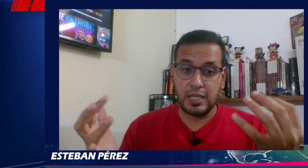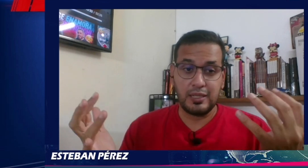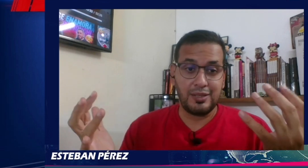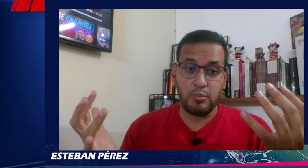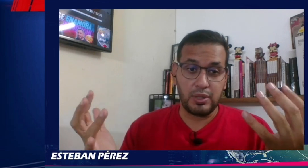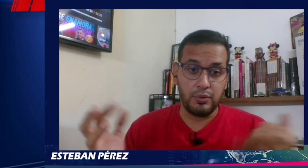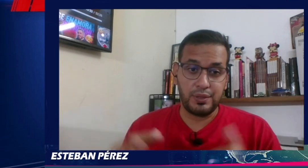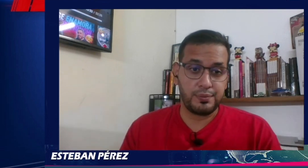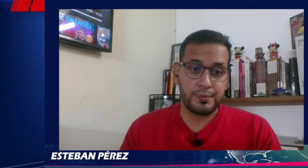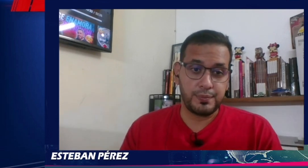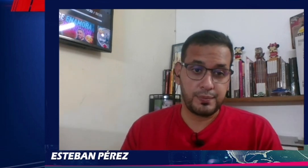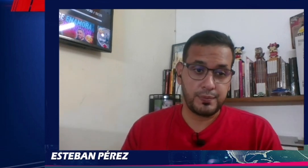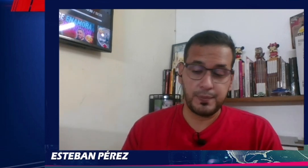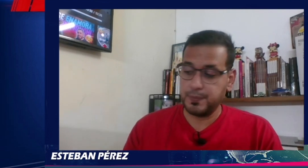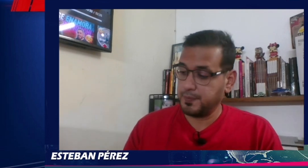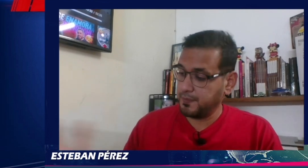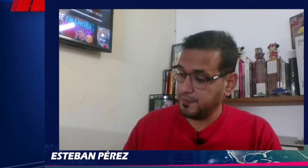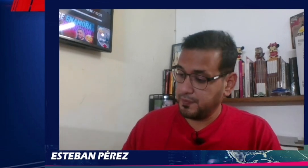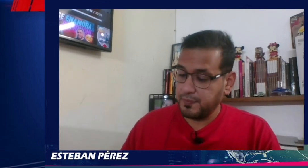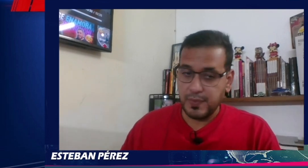Y mucha gente no aplicó eso.